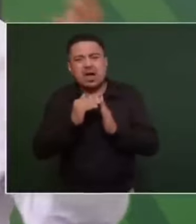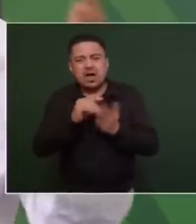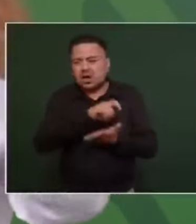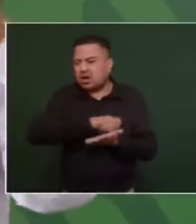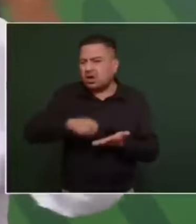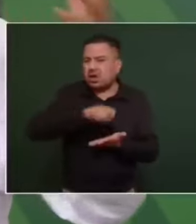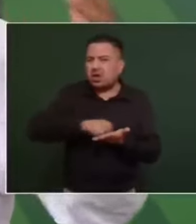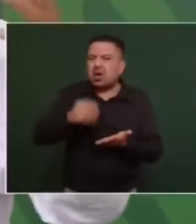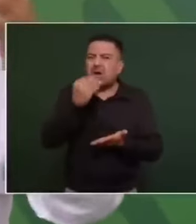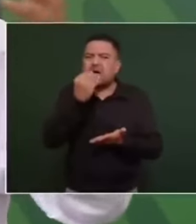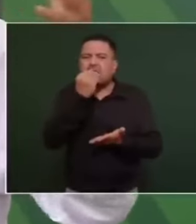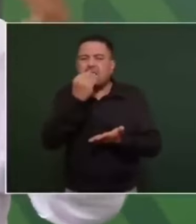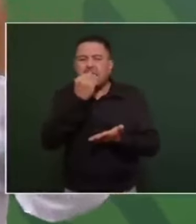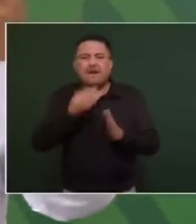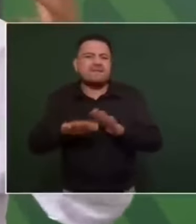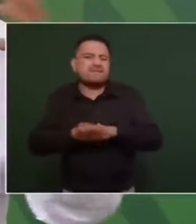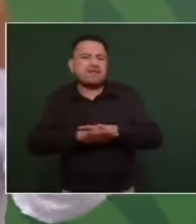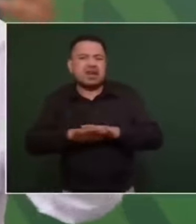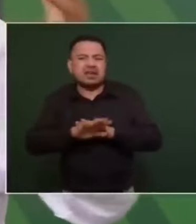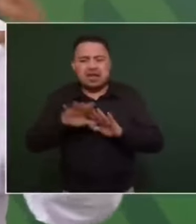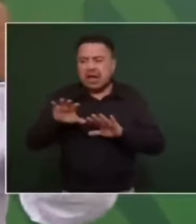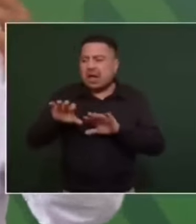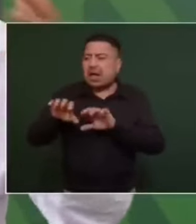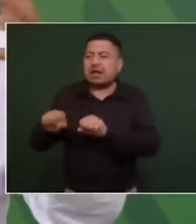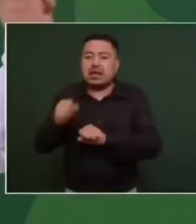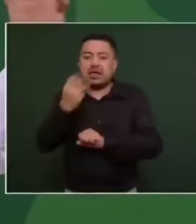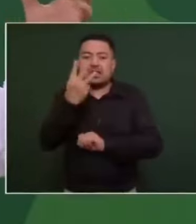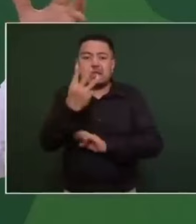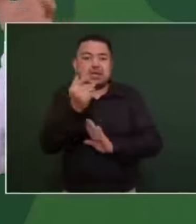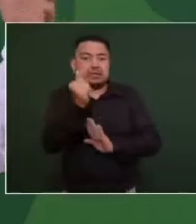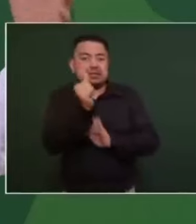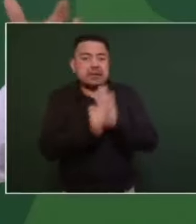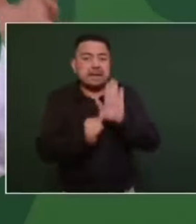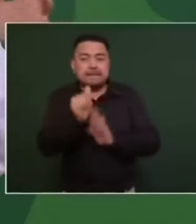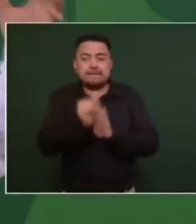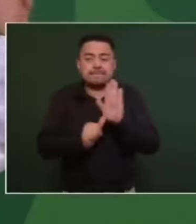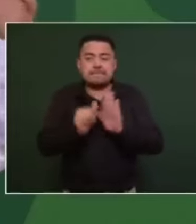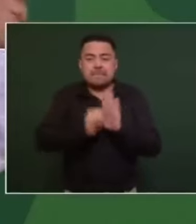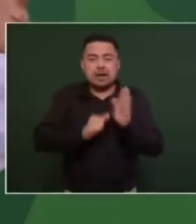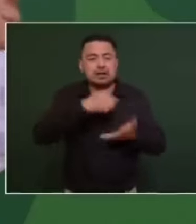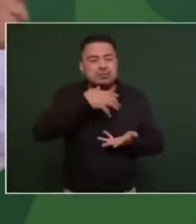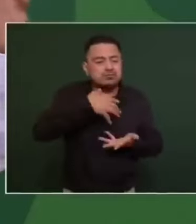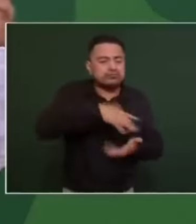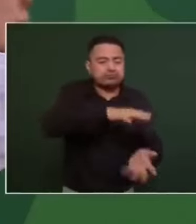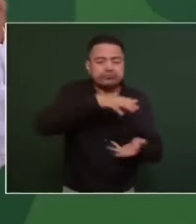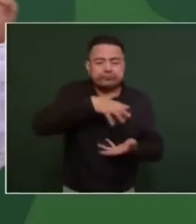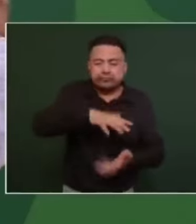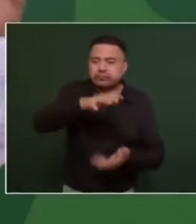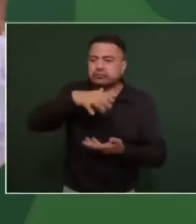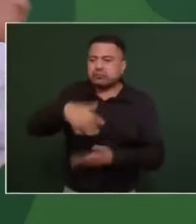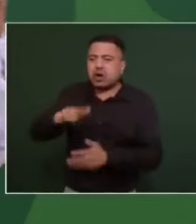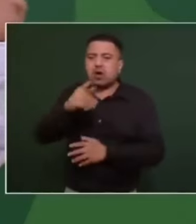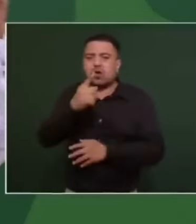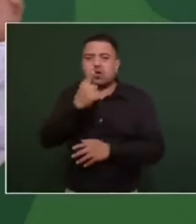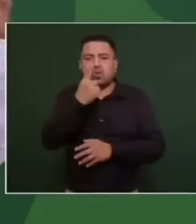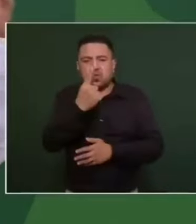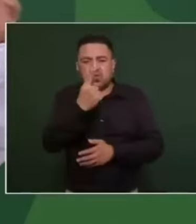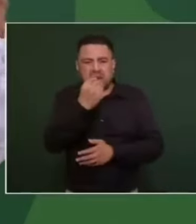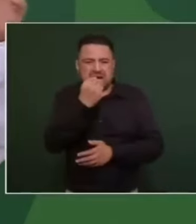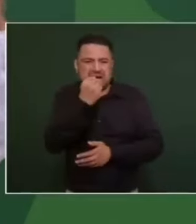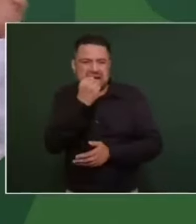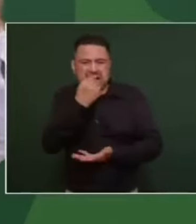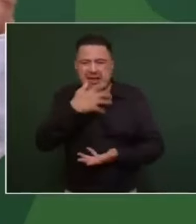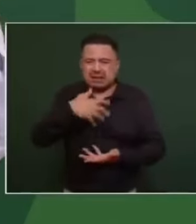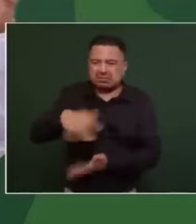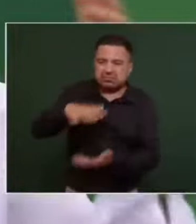nos alcanzan para 3 meses, entregando una canasta por semana